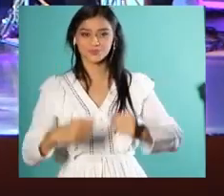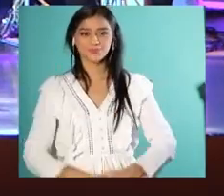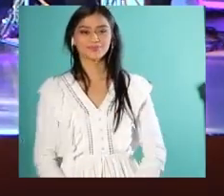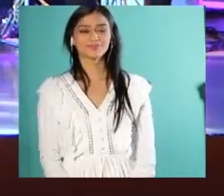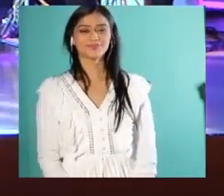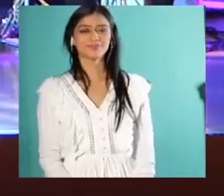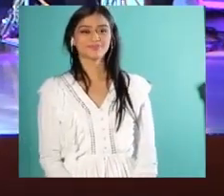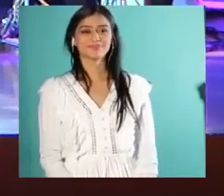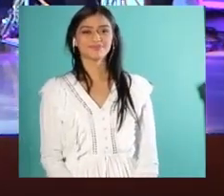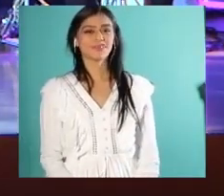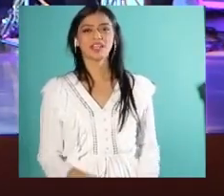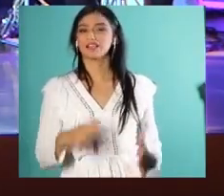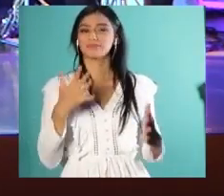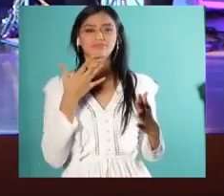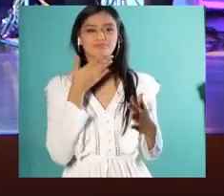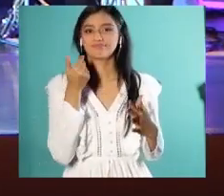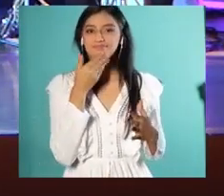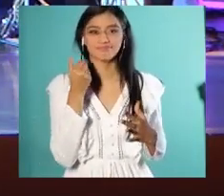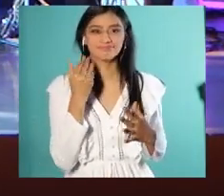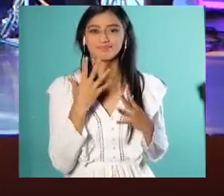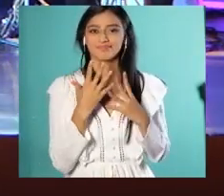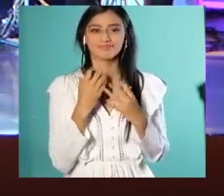No hay cura más grande.